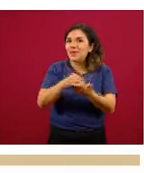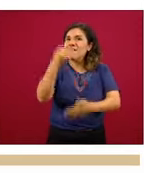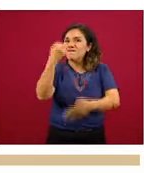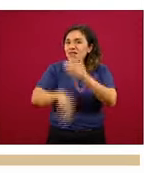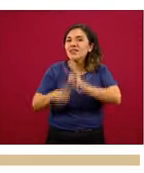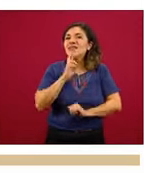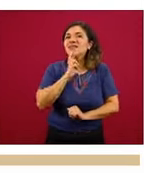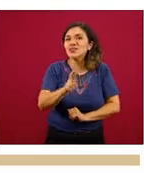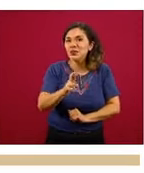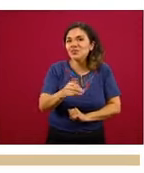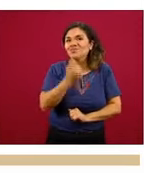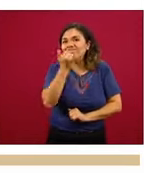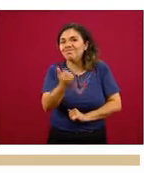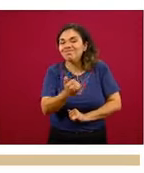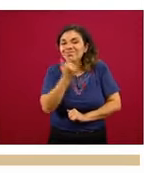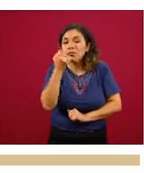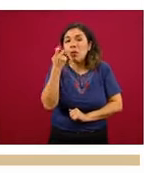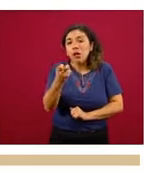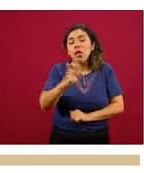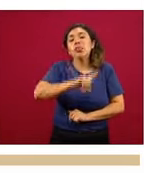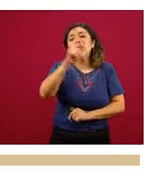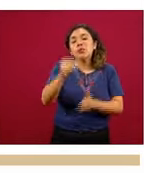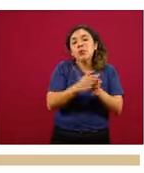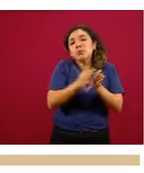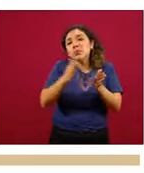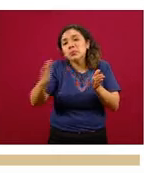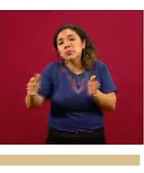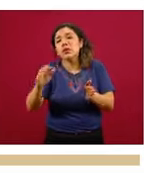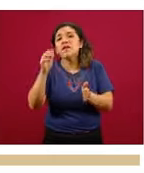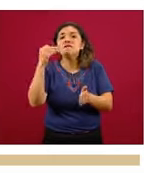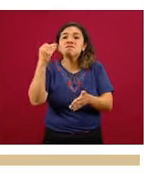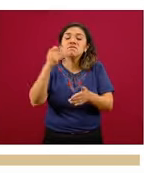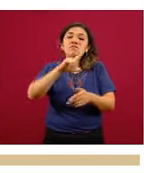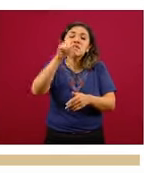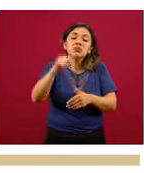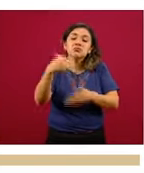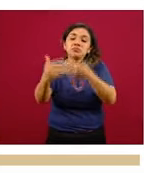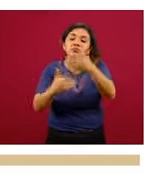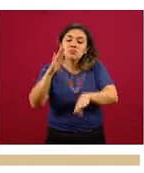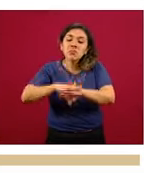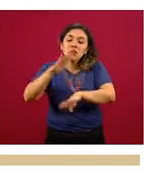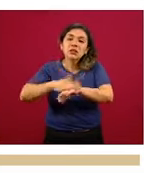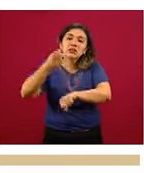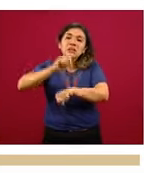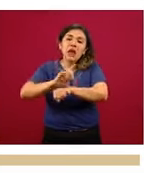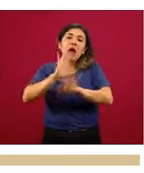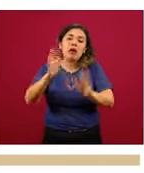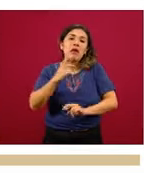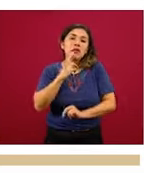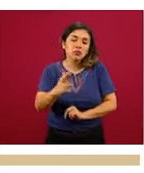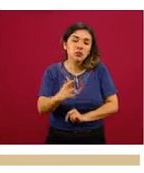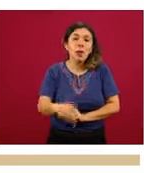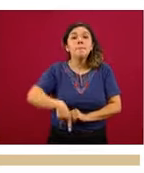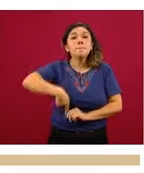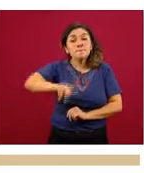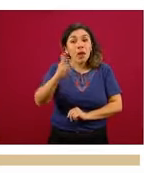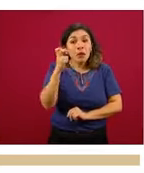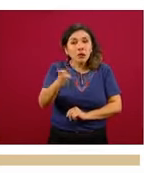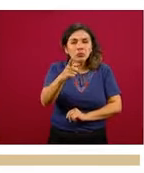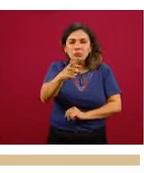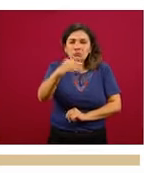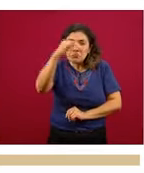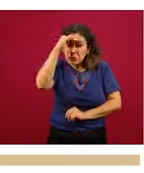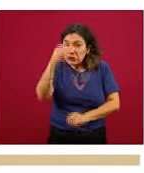pendiente de resultado, que en su momento irá apareciendo en los siguientes días. Sin embargo, no